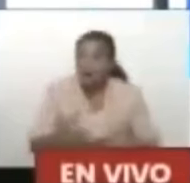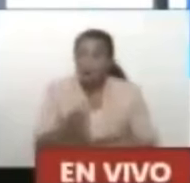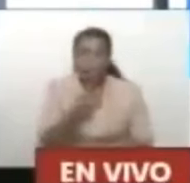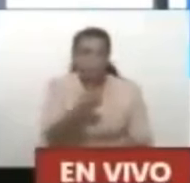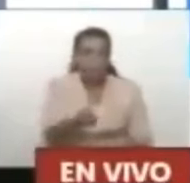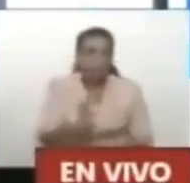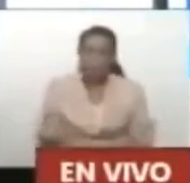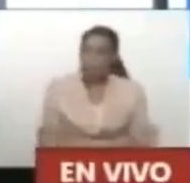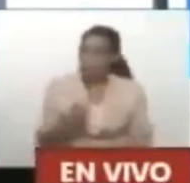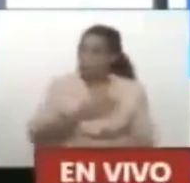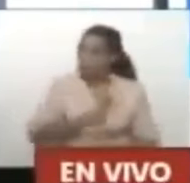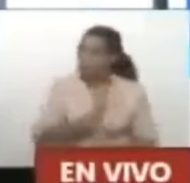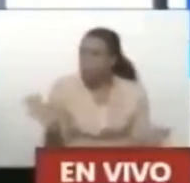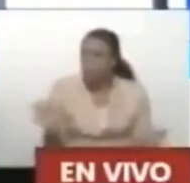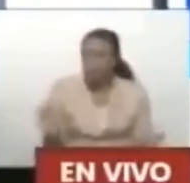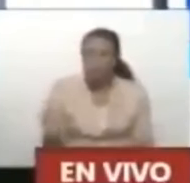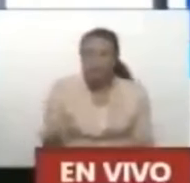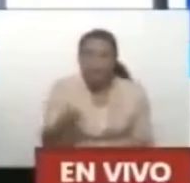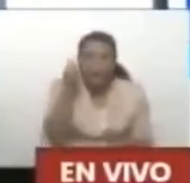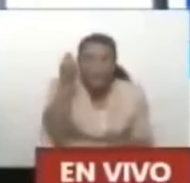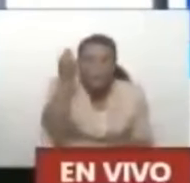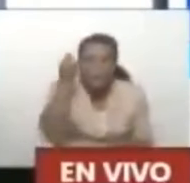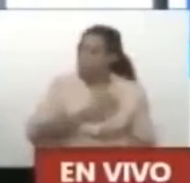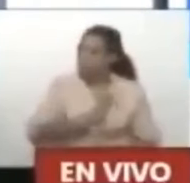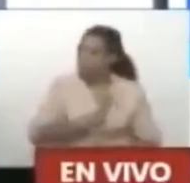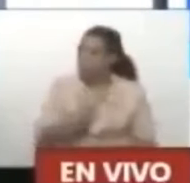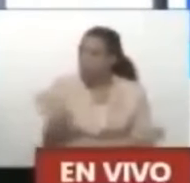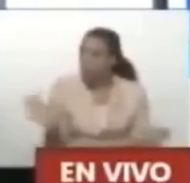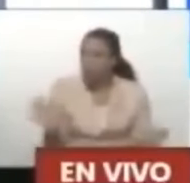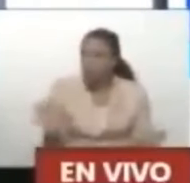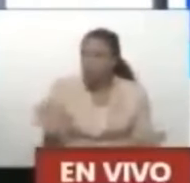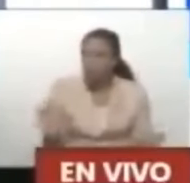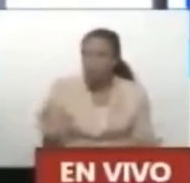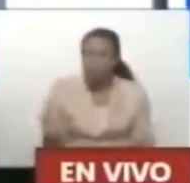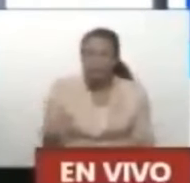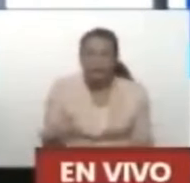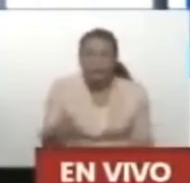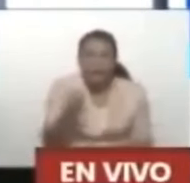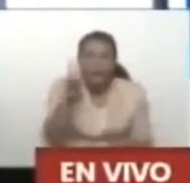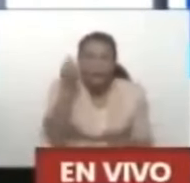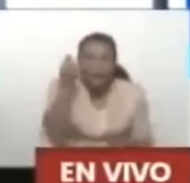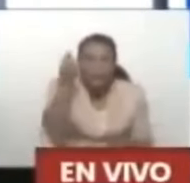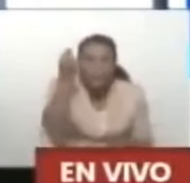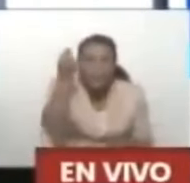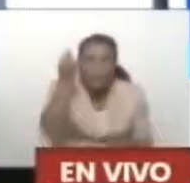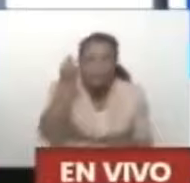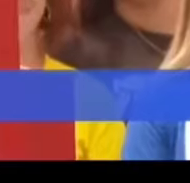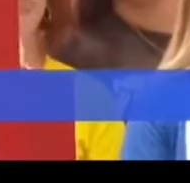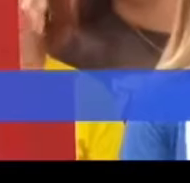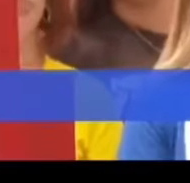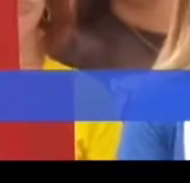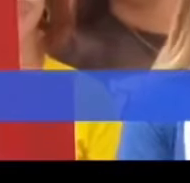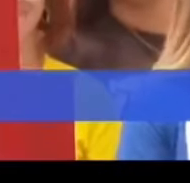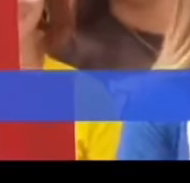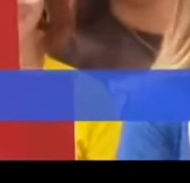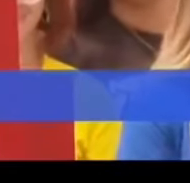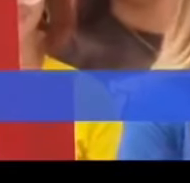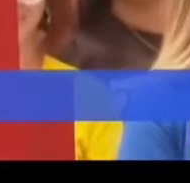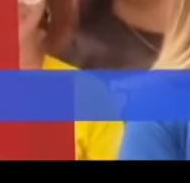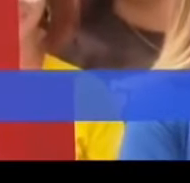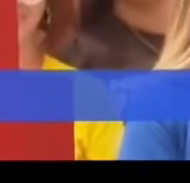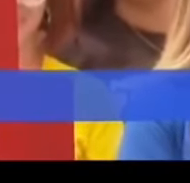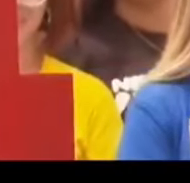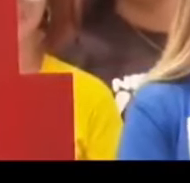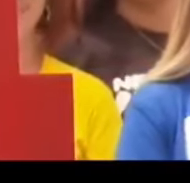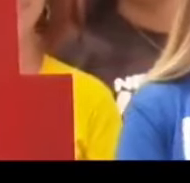diría eso. Jamás lo dije. Jamás lo dije. Máxima unión